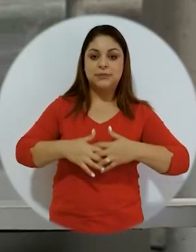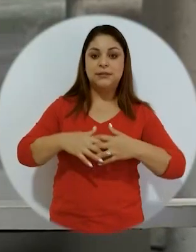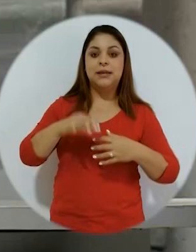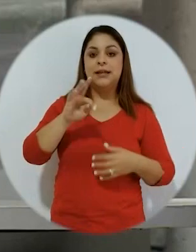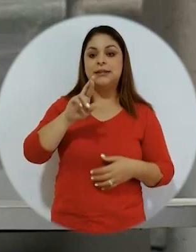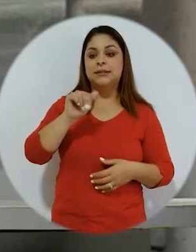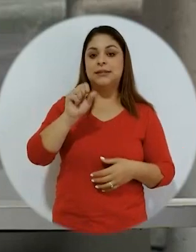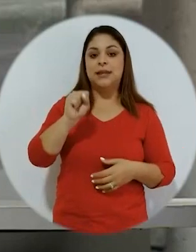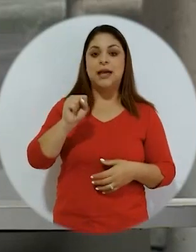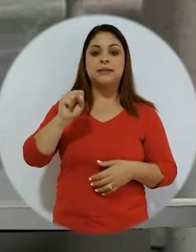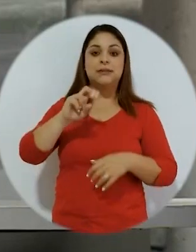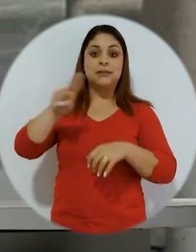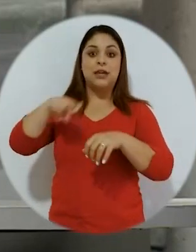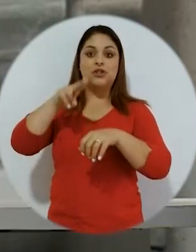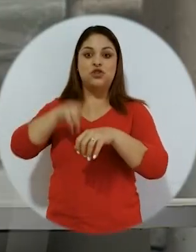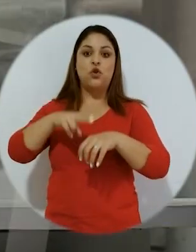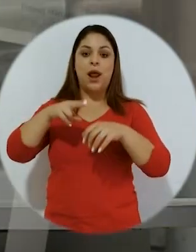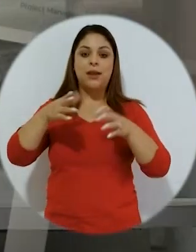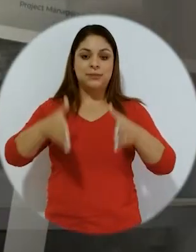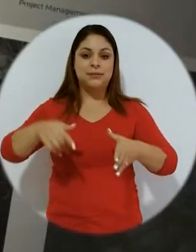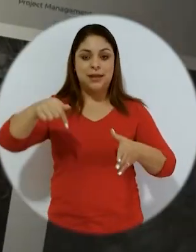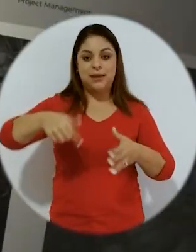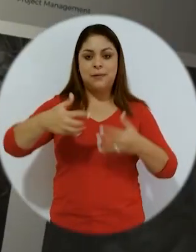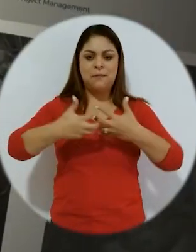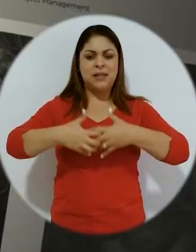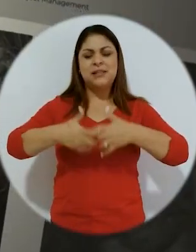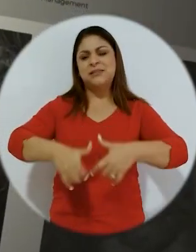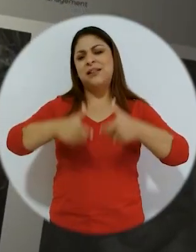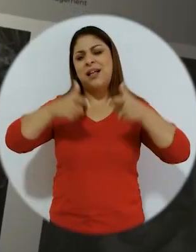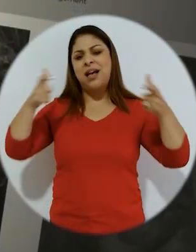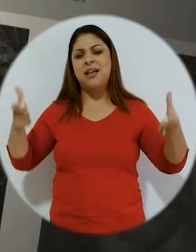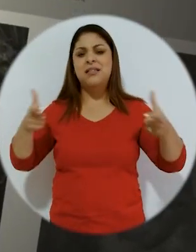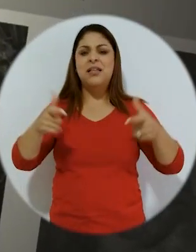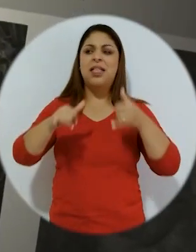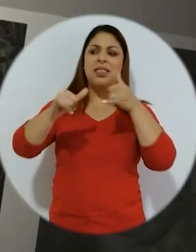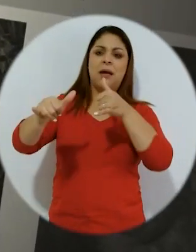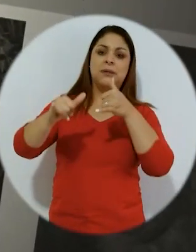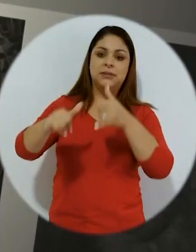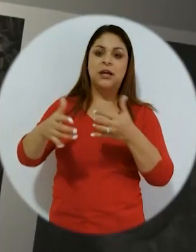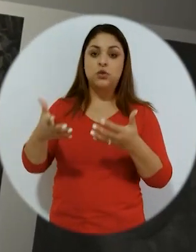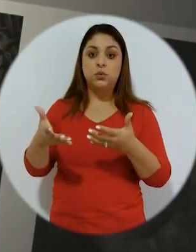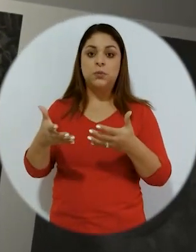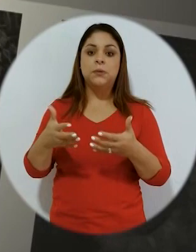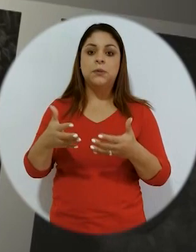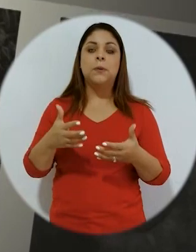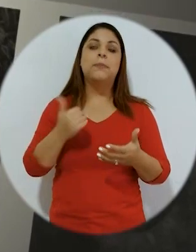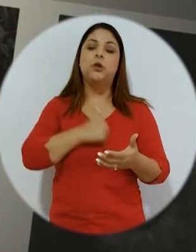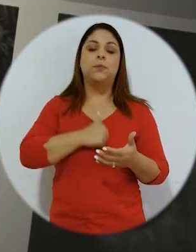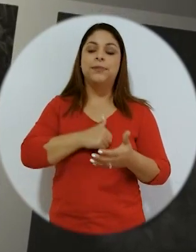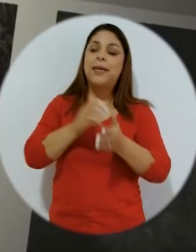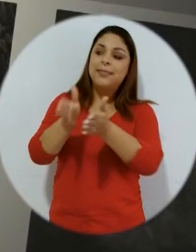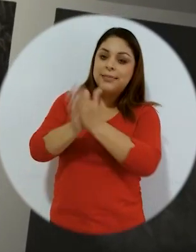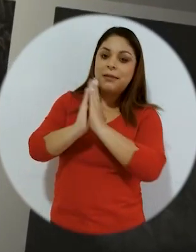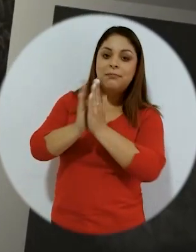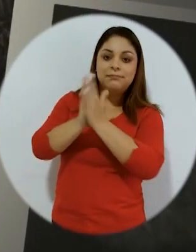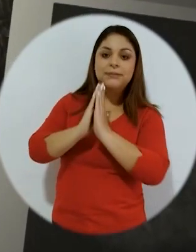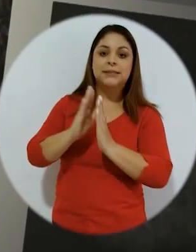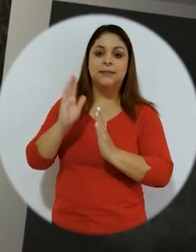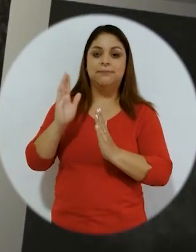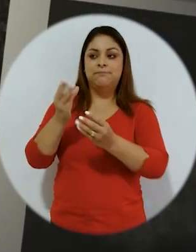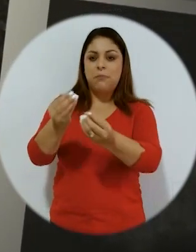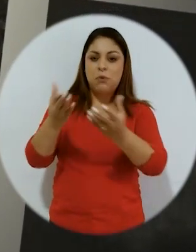empresas transnacionales en el país y de empresas grandes que están demandando este tipo de bioproductos para ser en sí